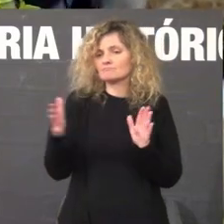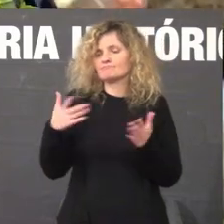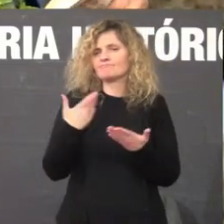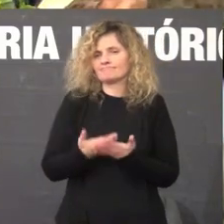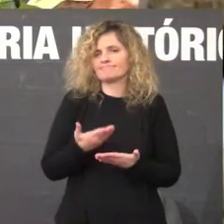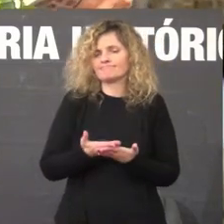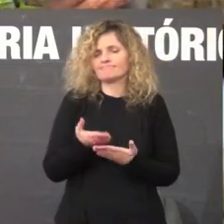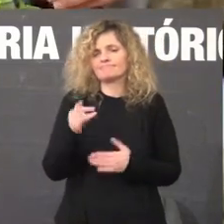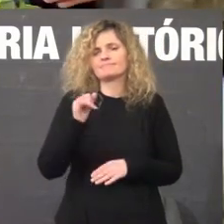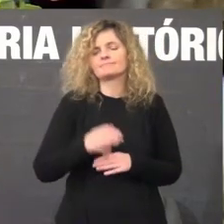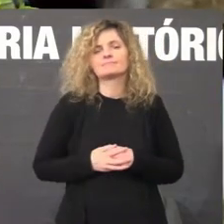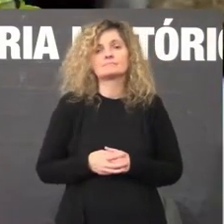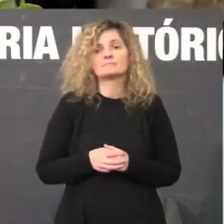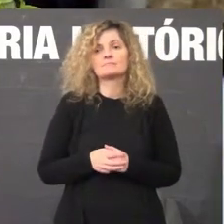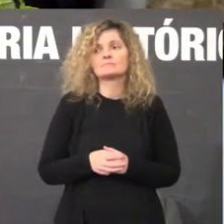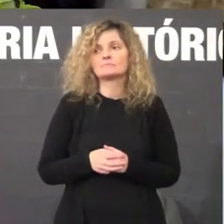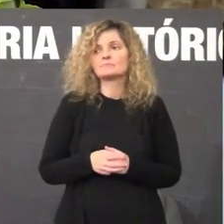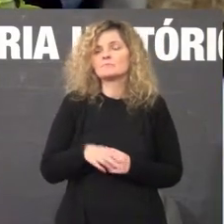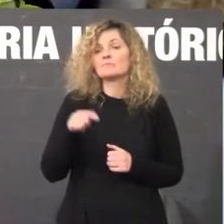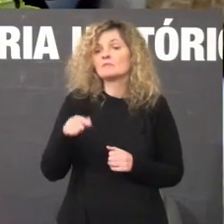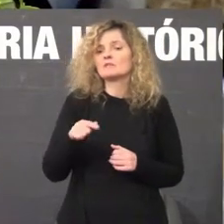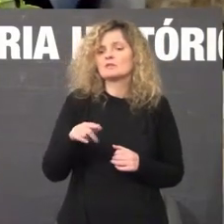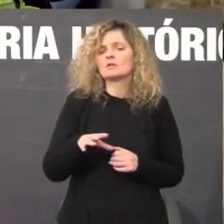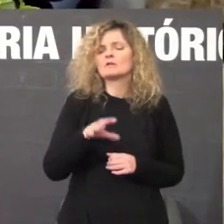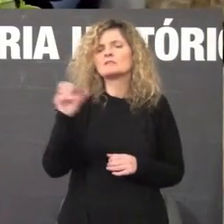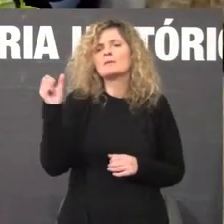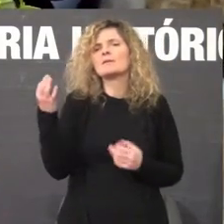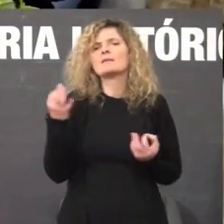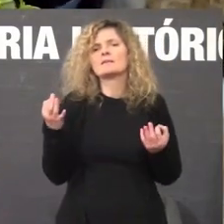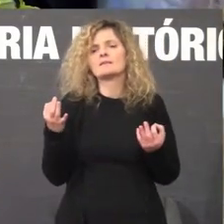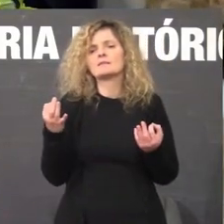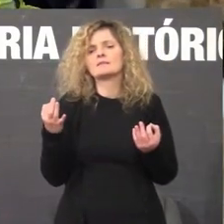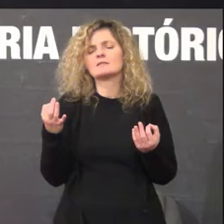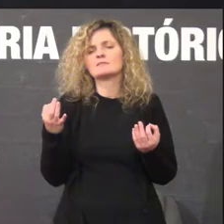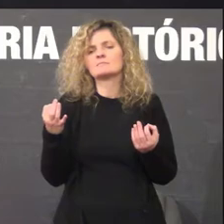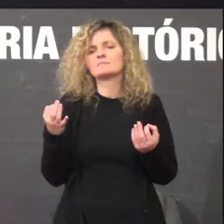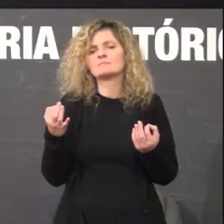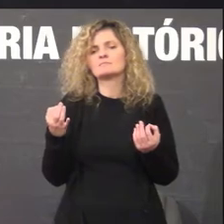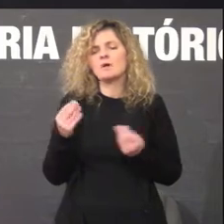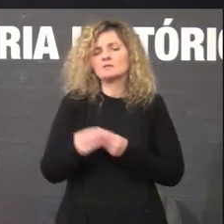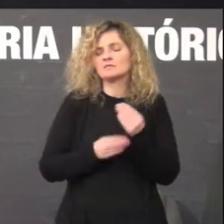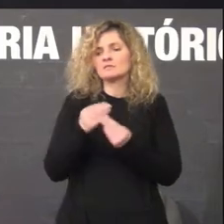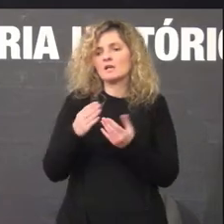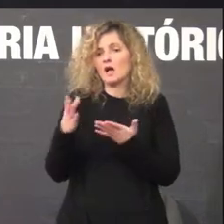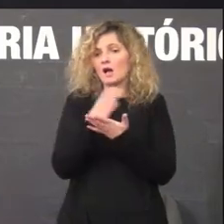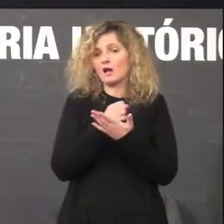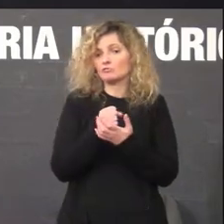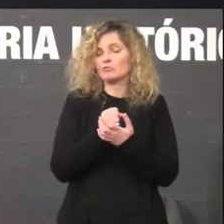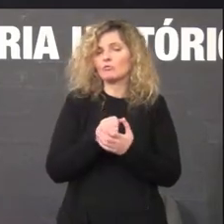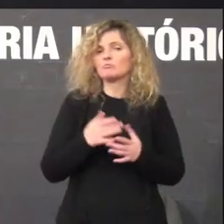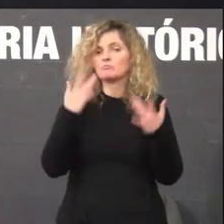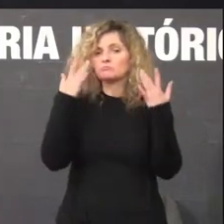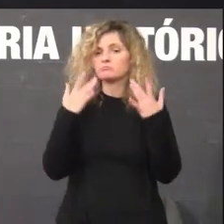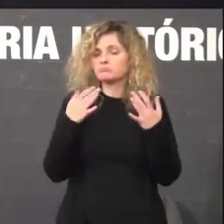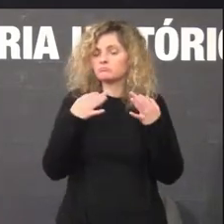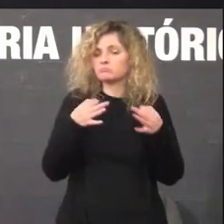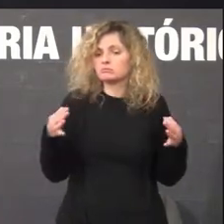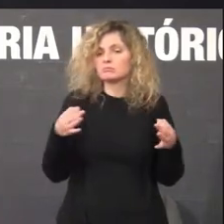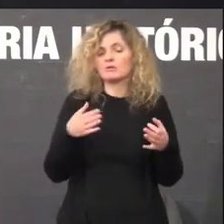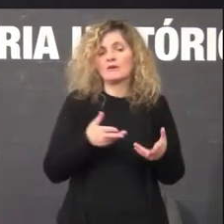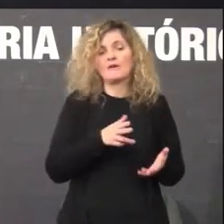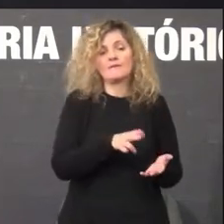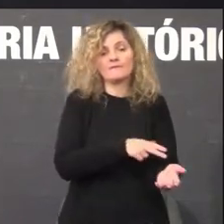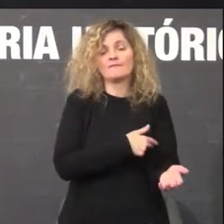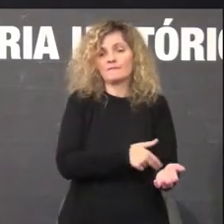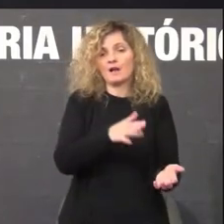acreditado. Esto lleva a que se haga toda la operación, que Franco se muera y